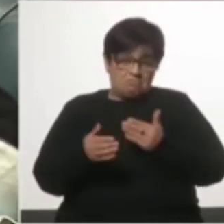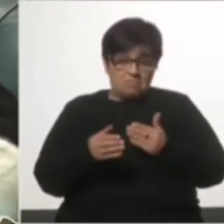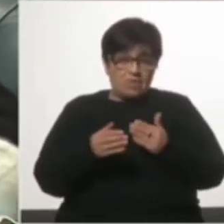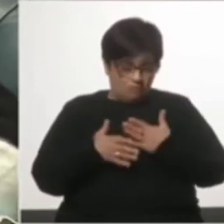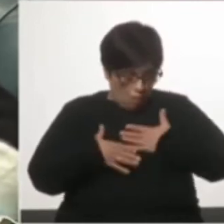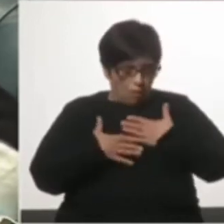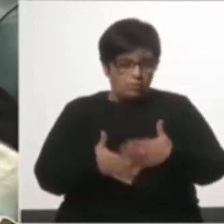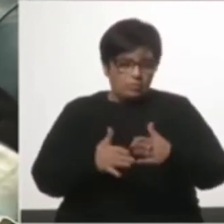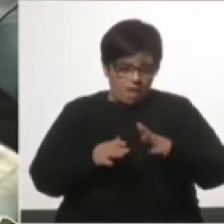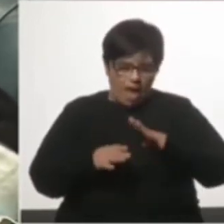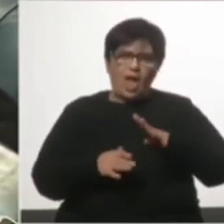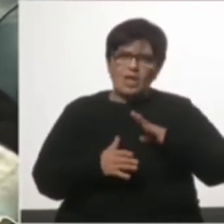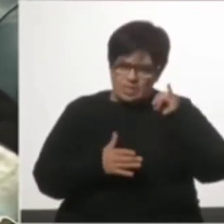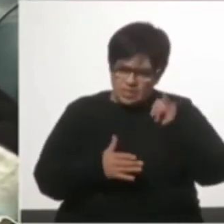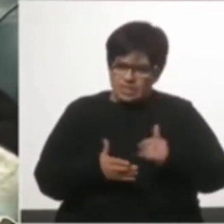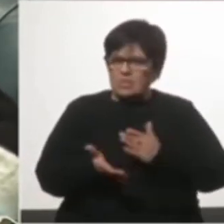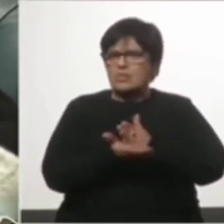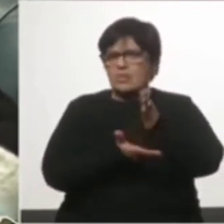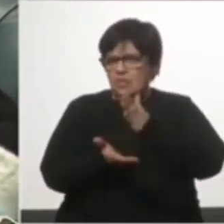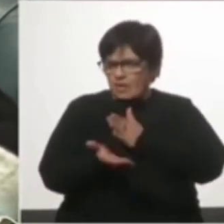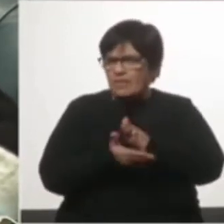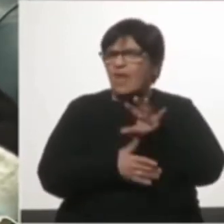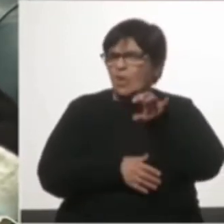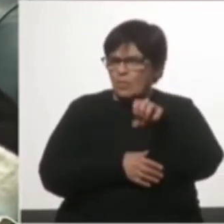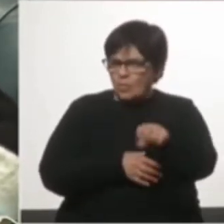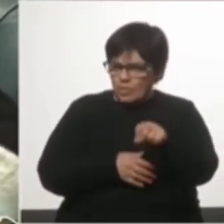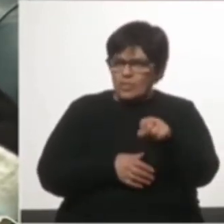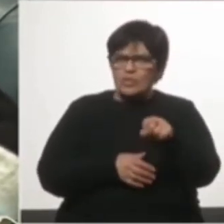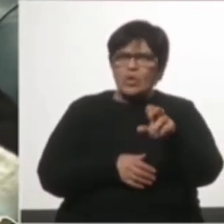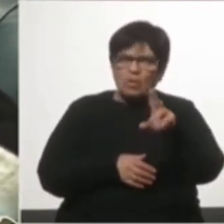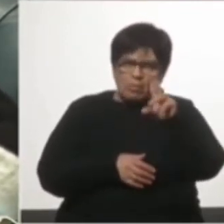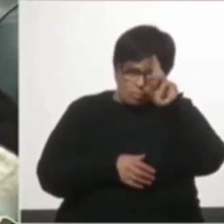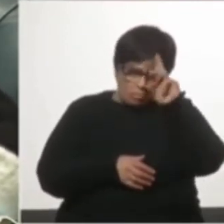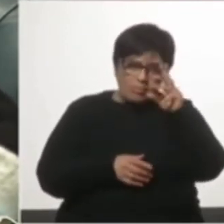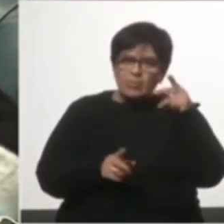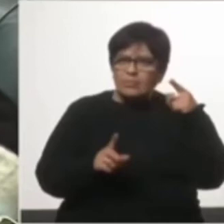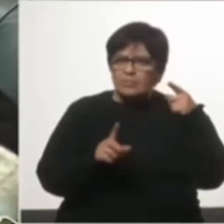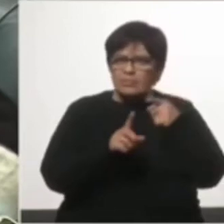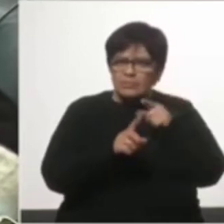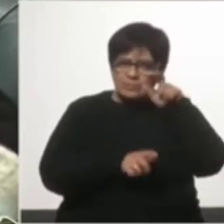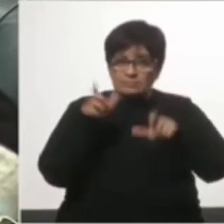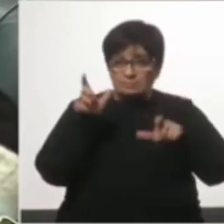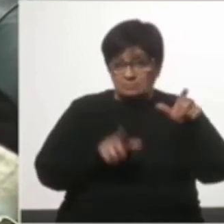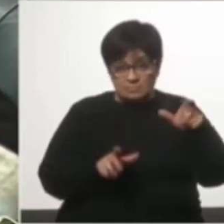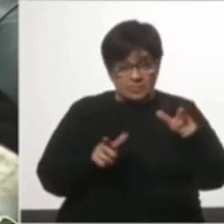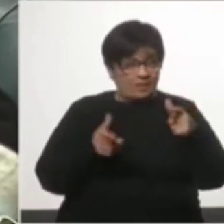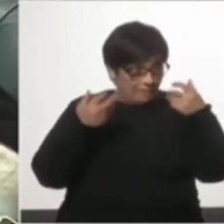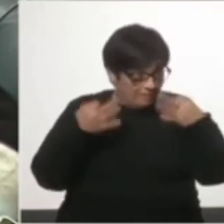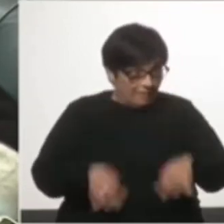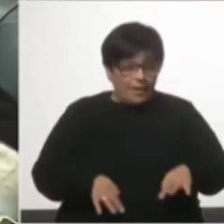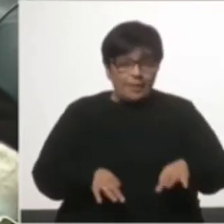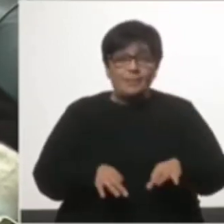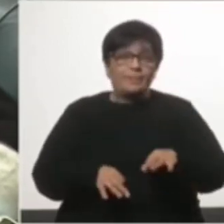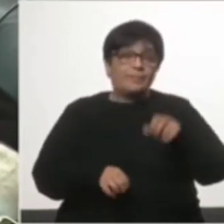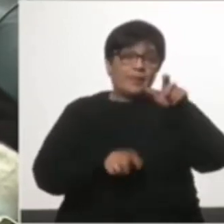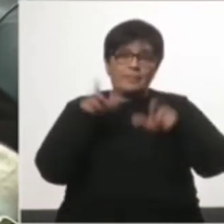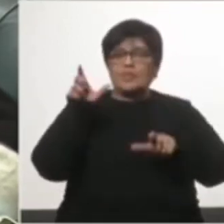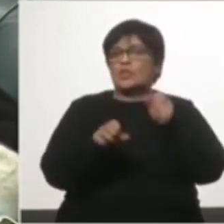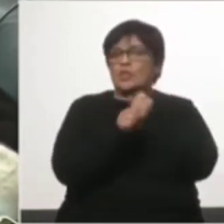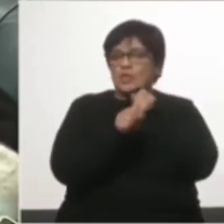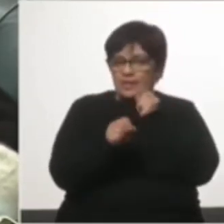vocación solidaria y de compromiso por el destino de nuestra gente, los